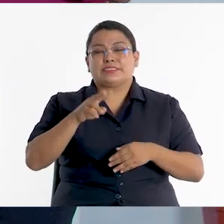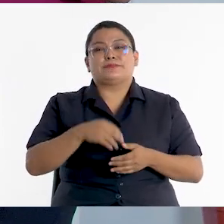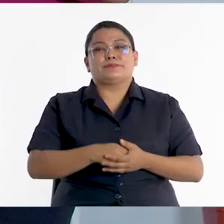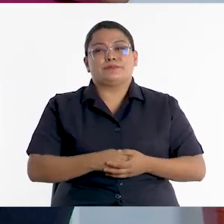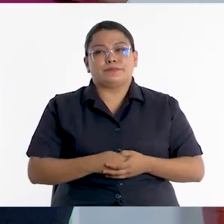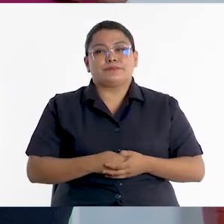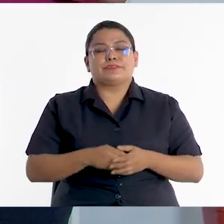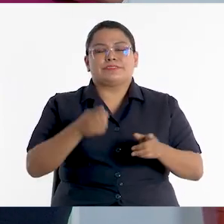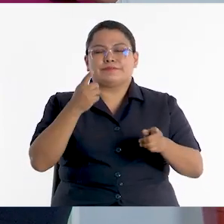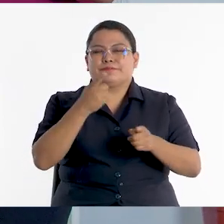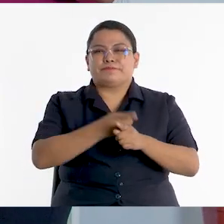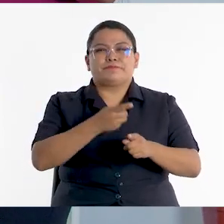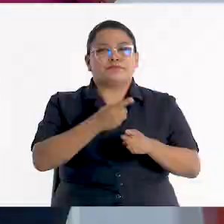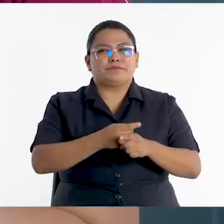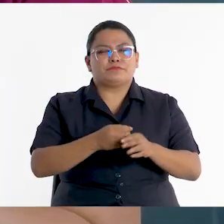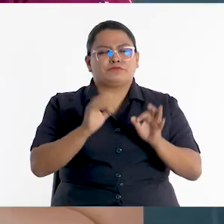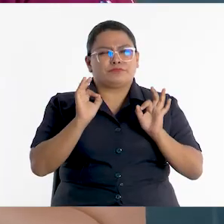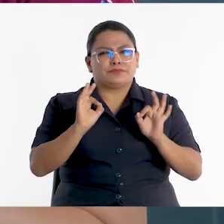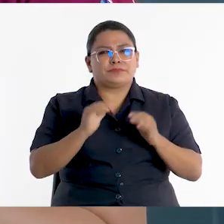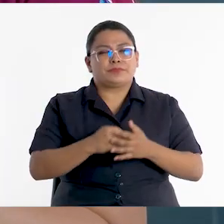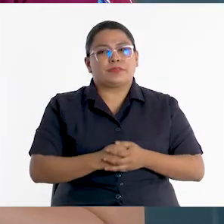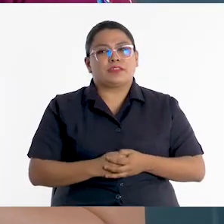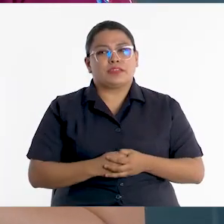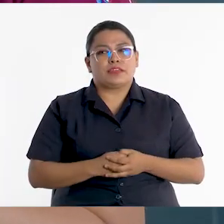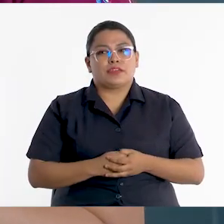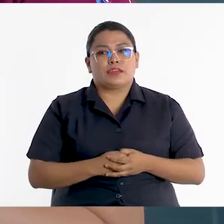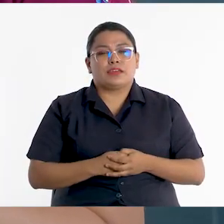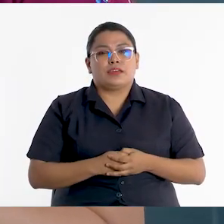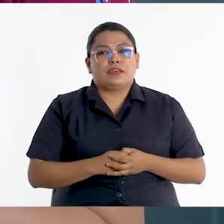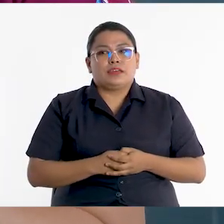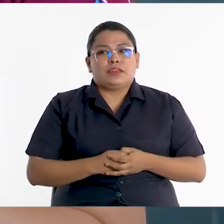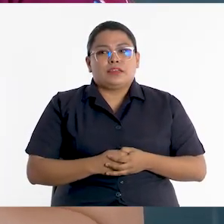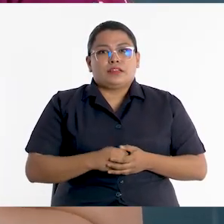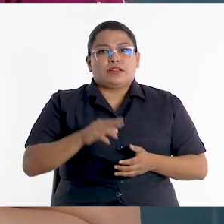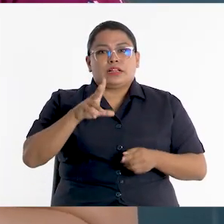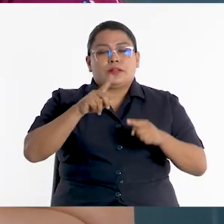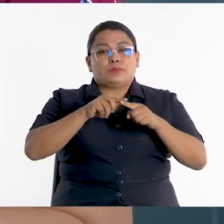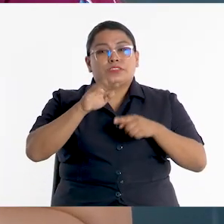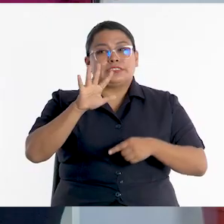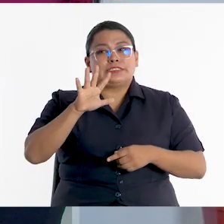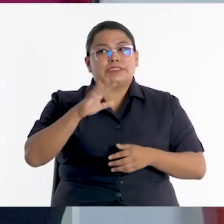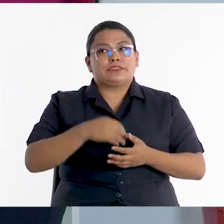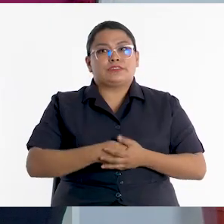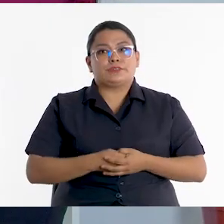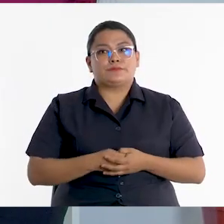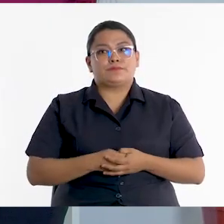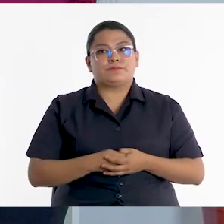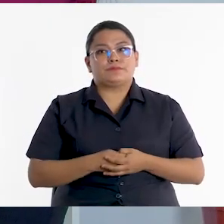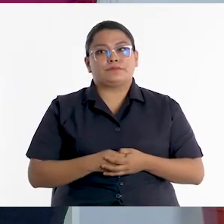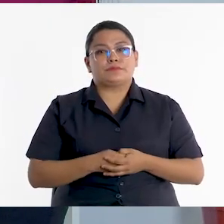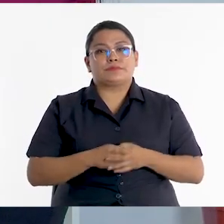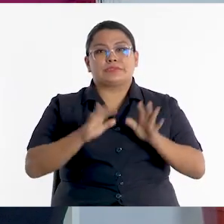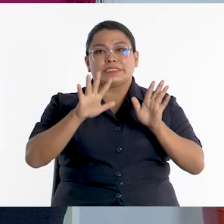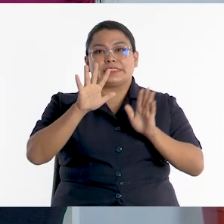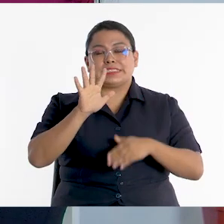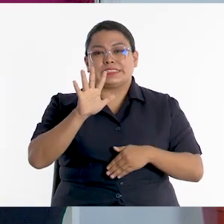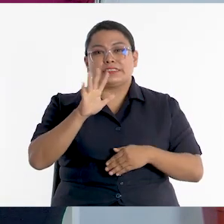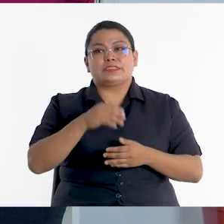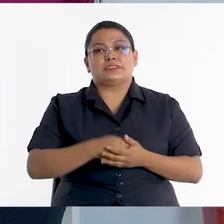Doris. Correcto. Excelente. Ahora 3 por 5. 3 por 5 es